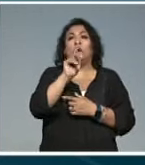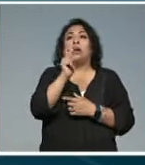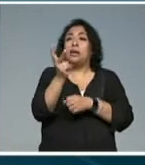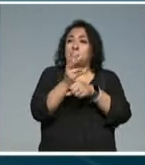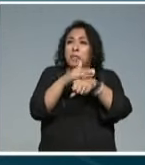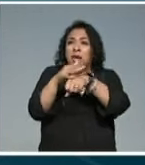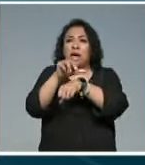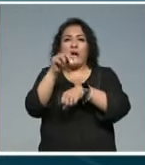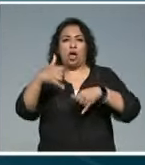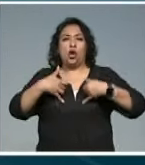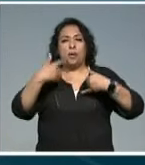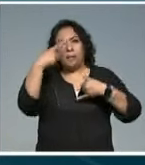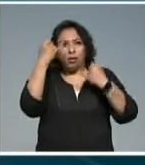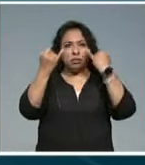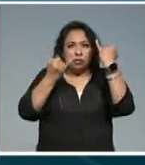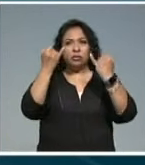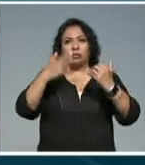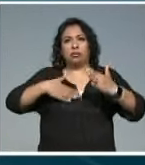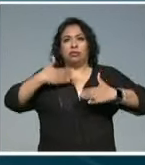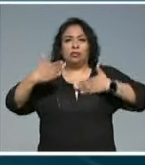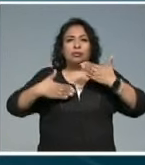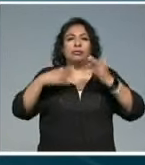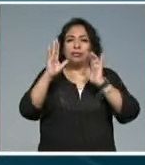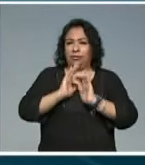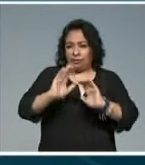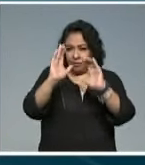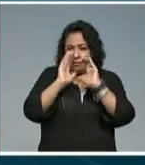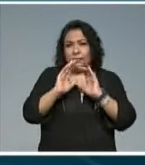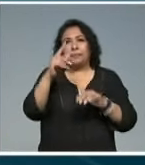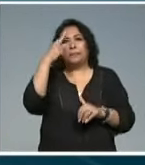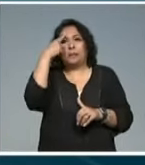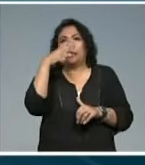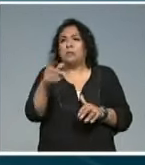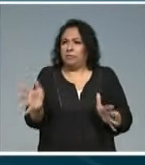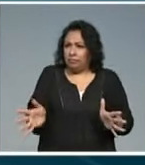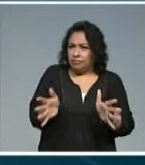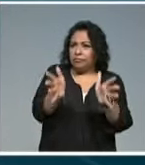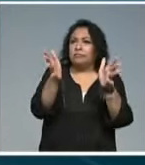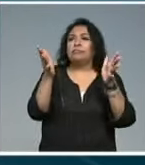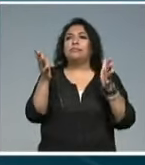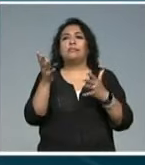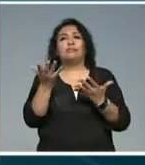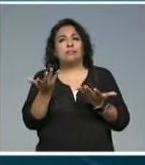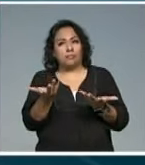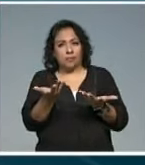convocatoria a los jóvenes para crear, para divertirse, para cantar, para estimular sobre todo